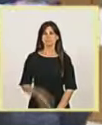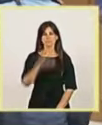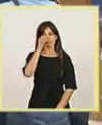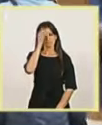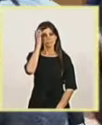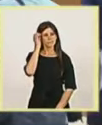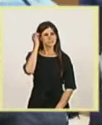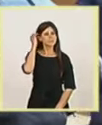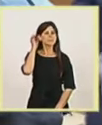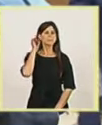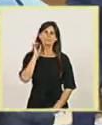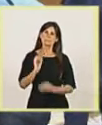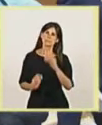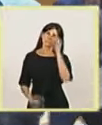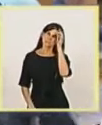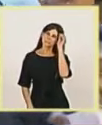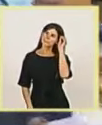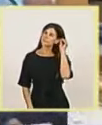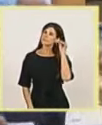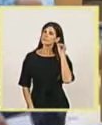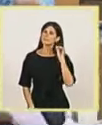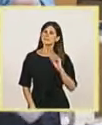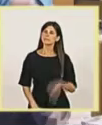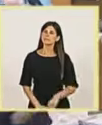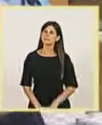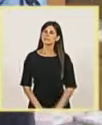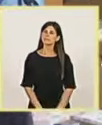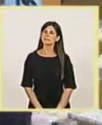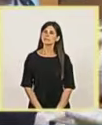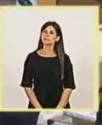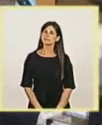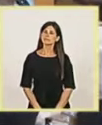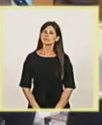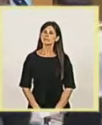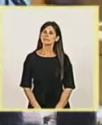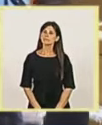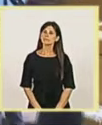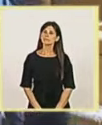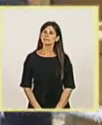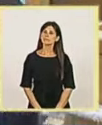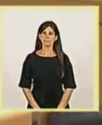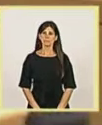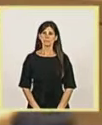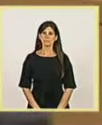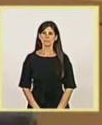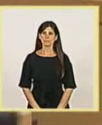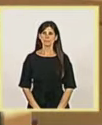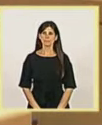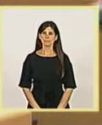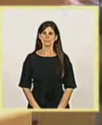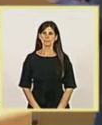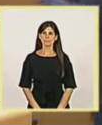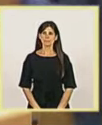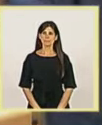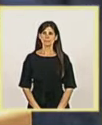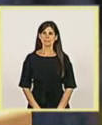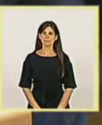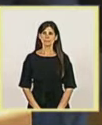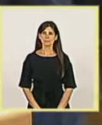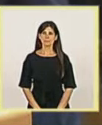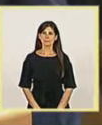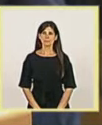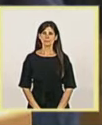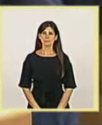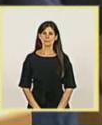claro. Esto no es una reforma del sistema de financiación actual. Esto no es seguir con el modelo actual. Y lo pone bien claro. Esto